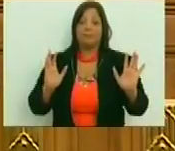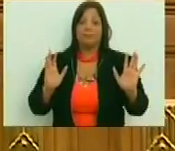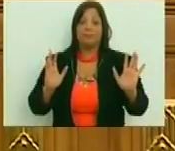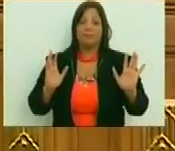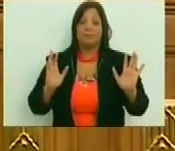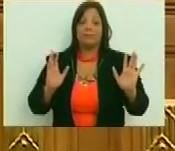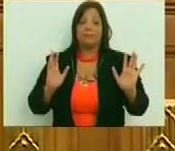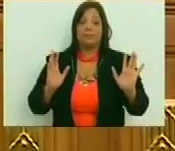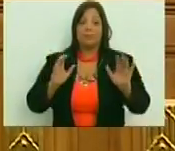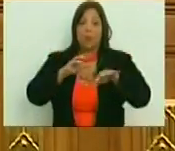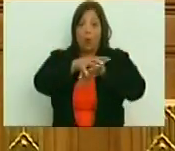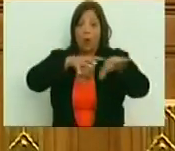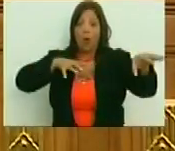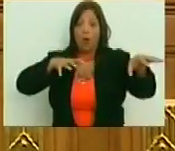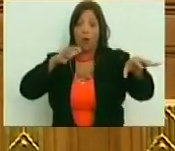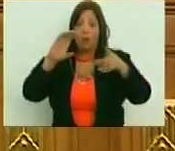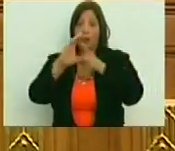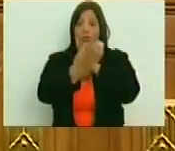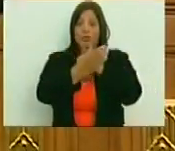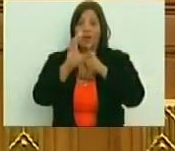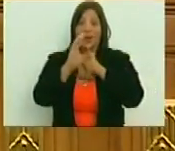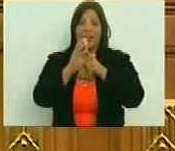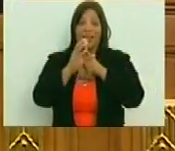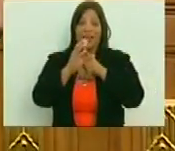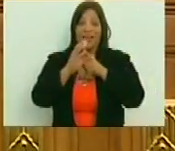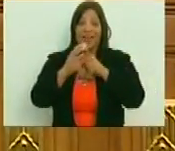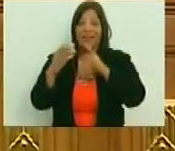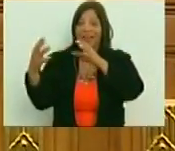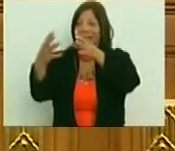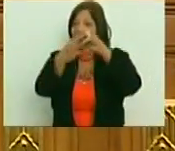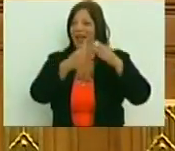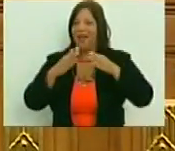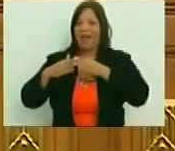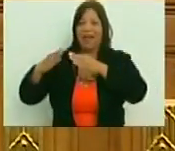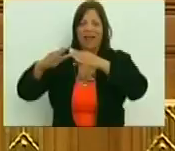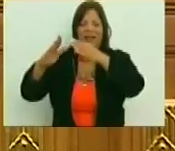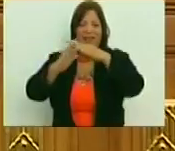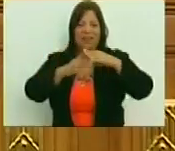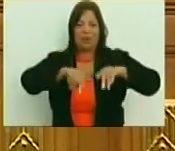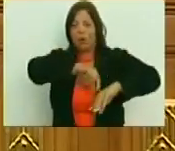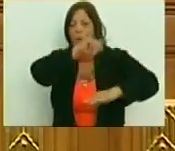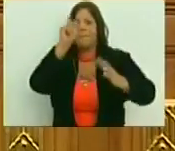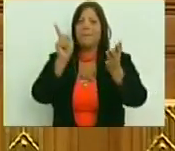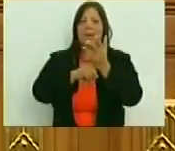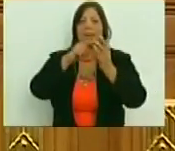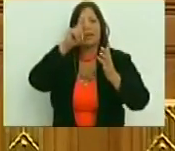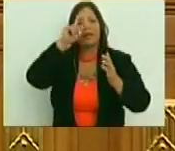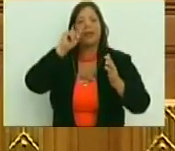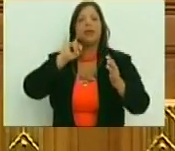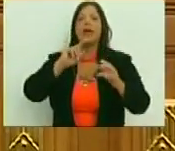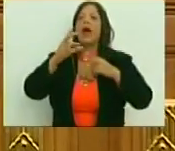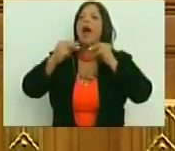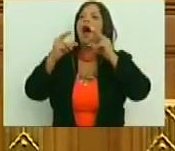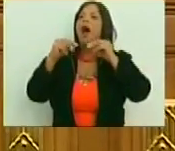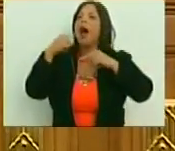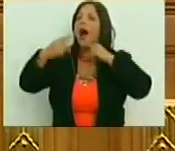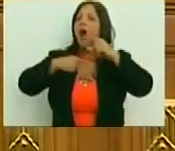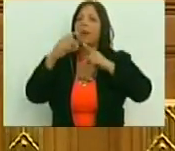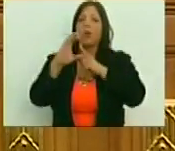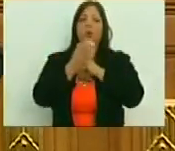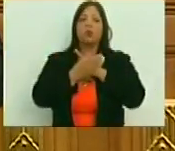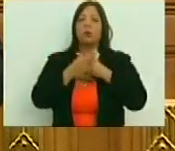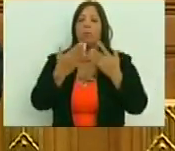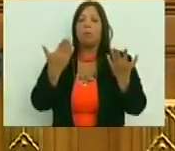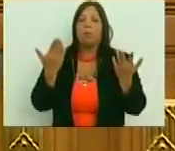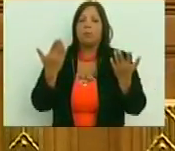El colectivo cultural, es decir, la sociedad entera, cuando se le habla de cultura, ni siquiera tiene